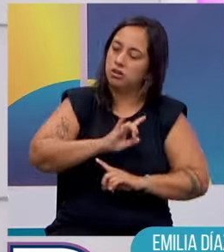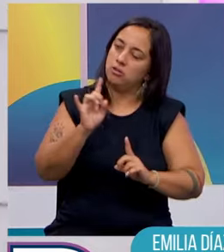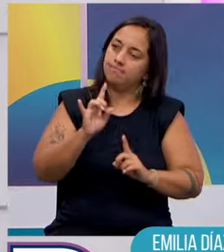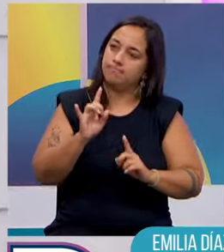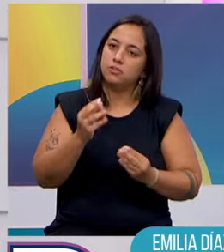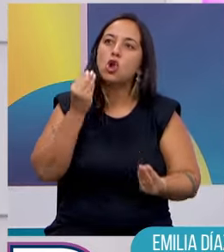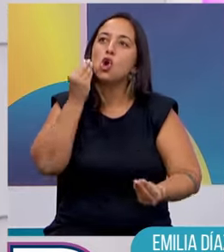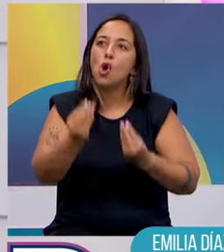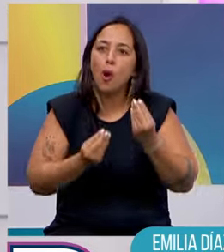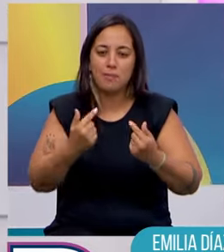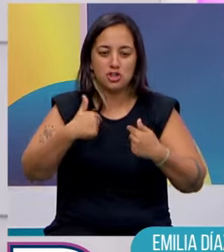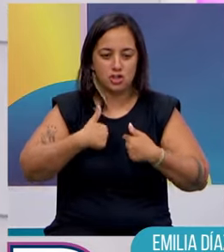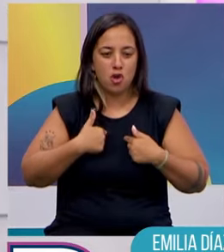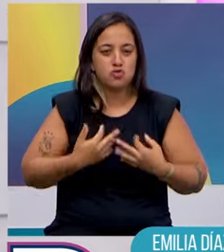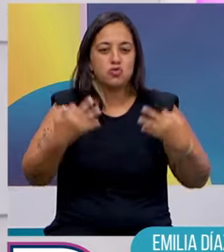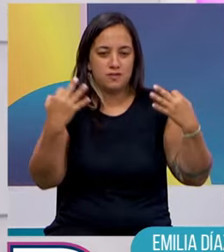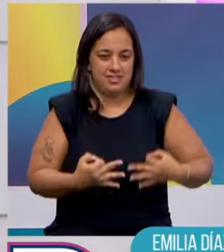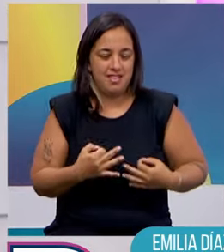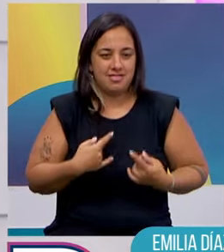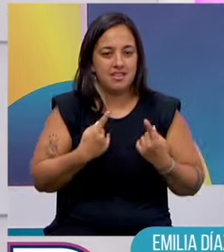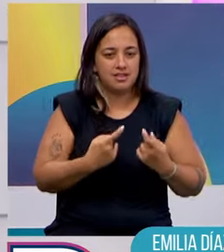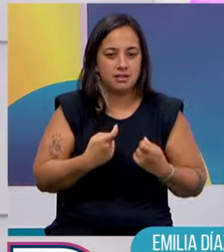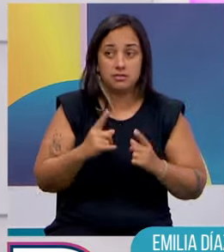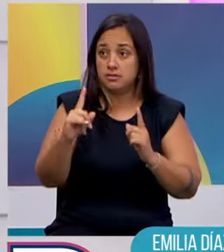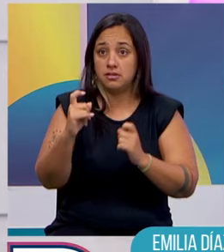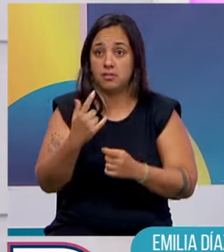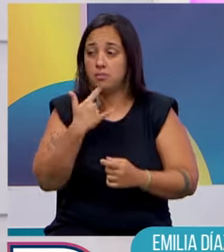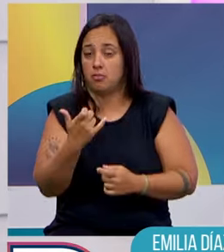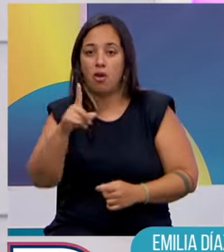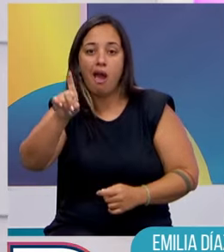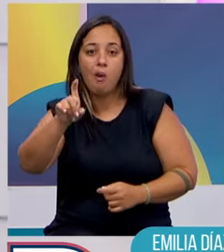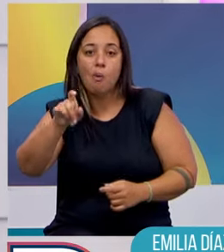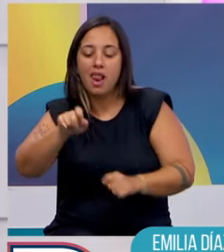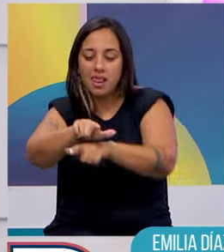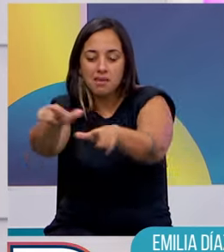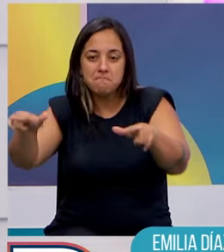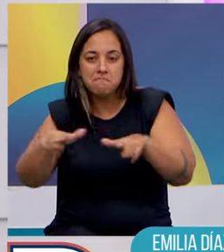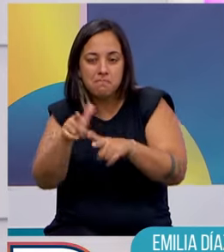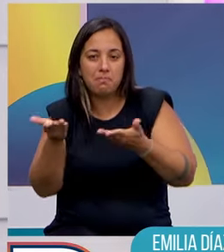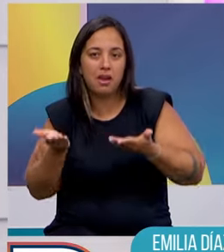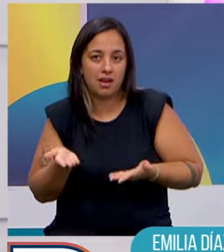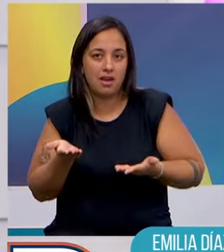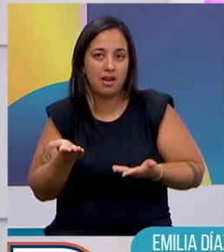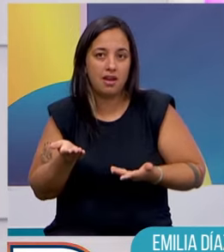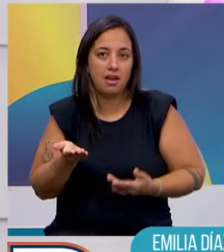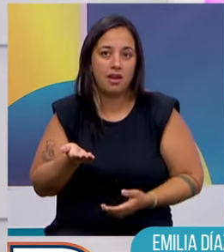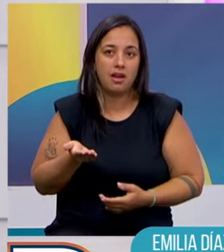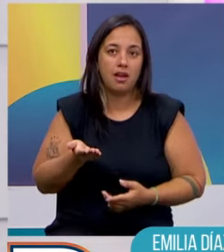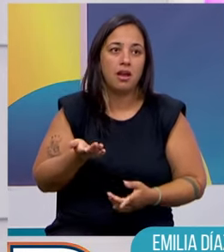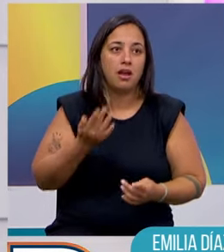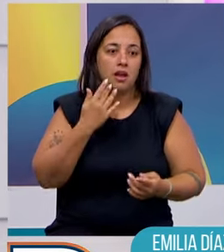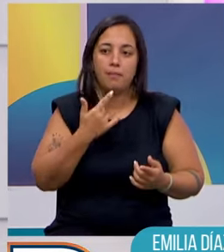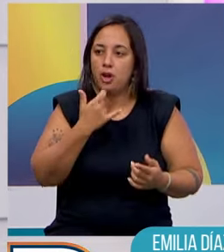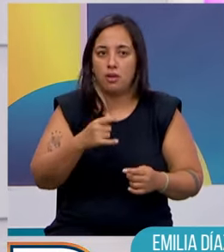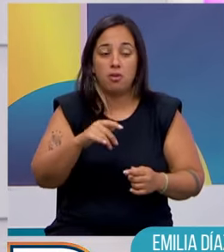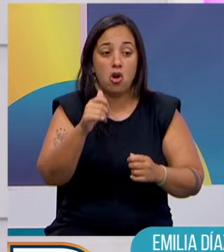nuestras necesidades básicas humanas, necesitamos agua potable, algo que no salga de un laboratorio que